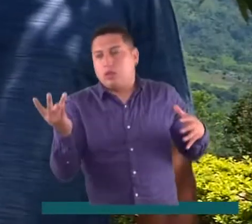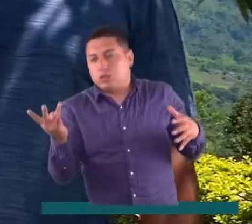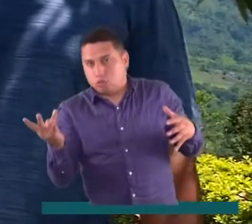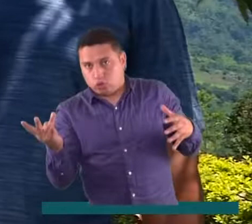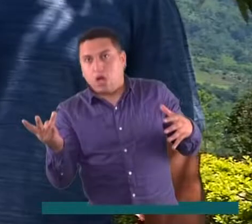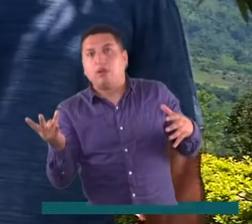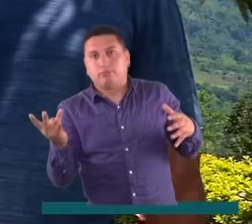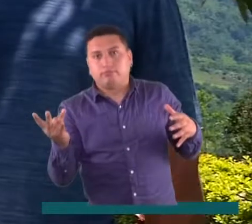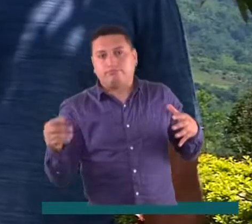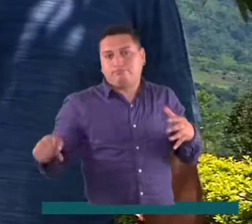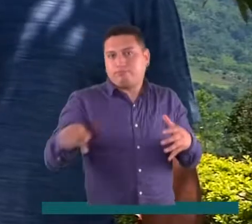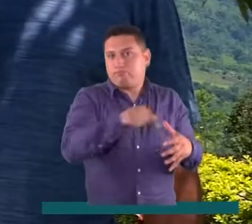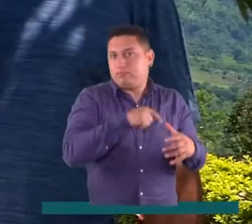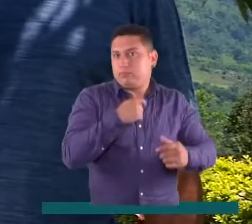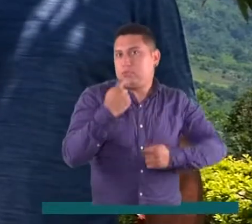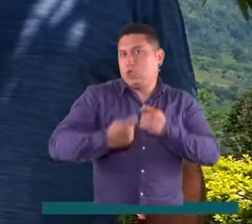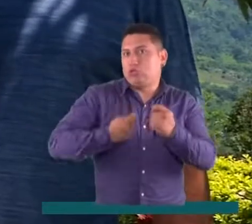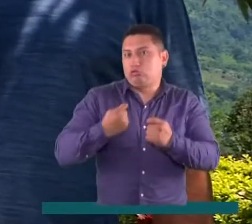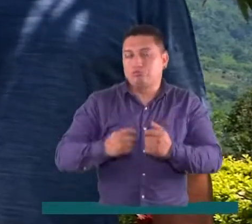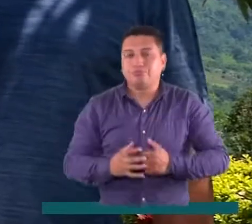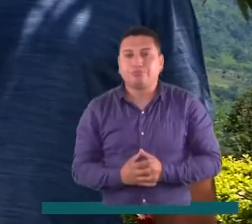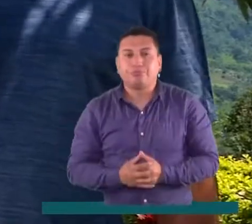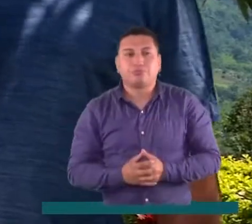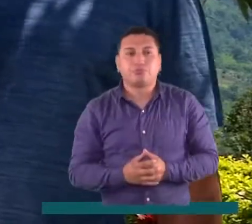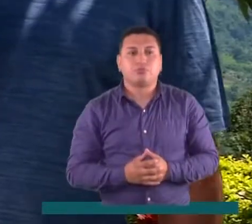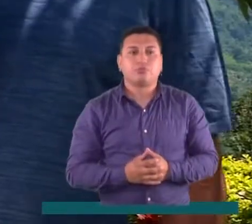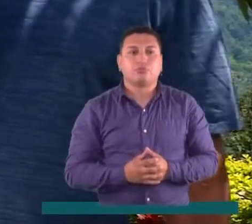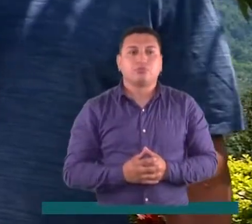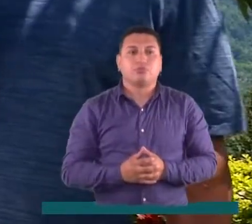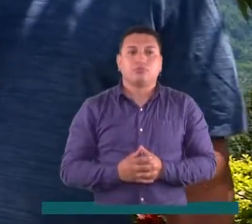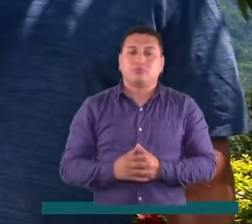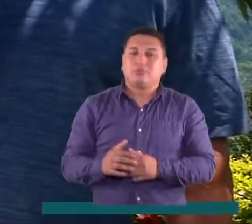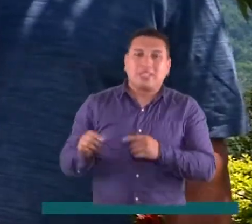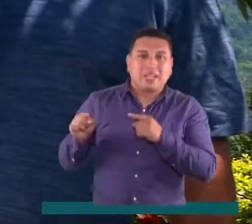con mis hijas, con mi esposa.